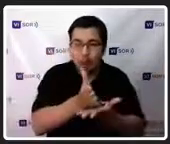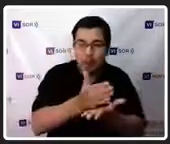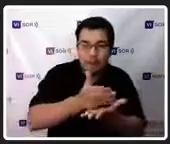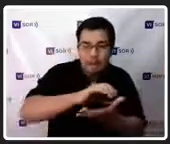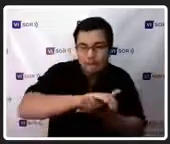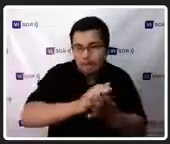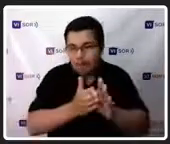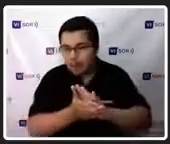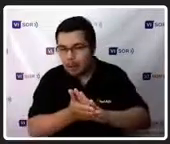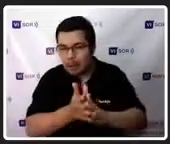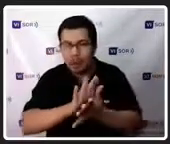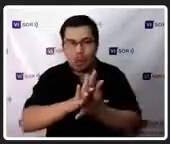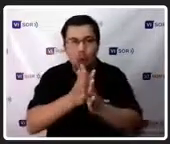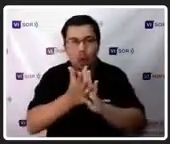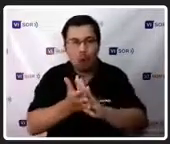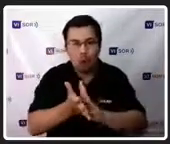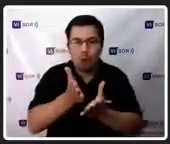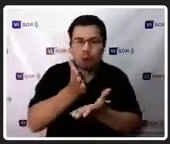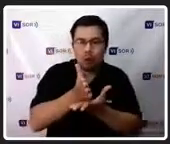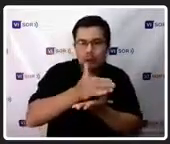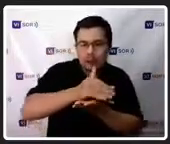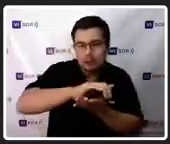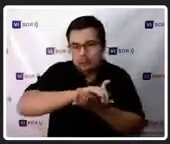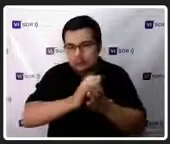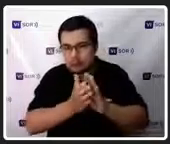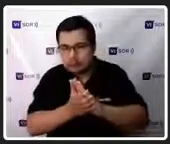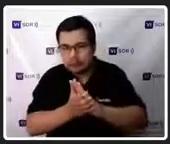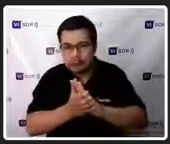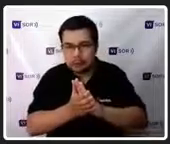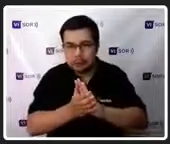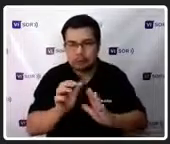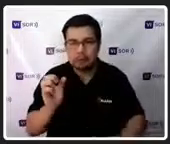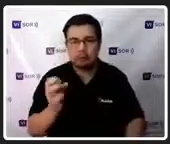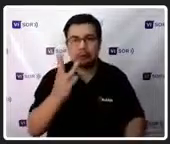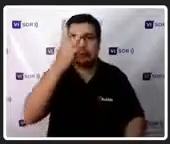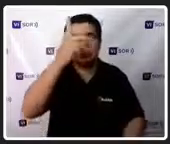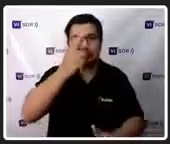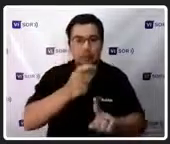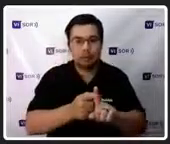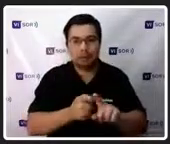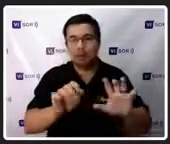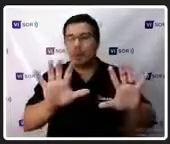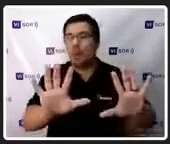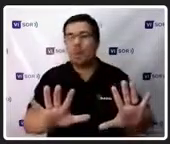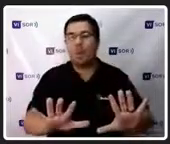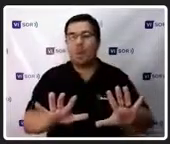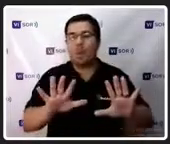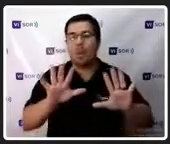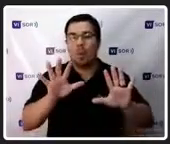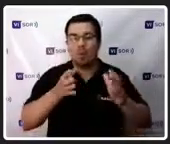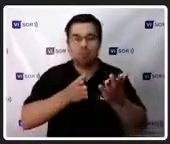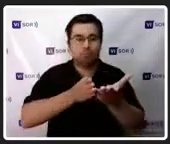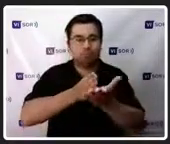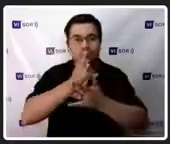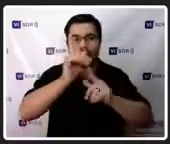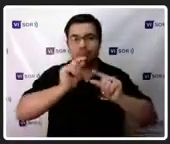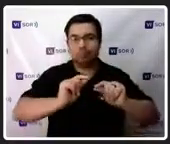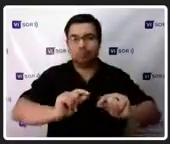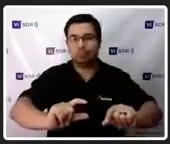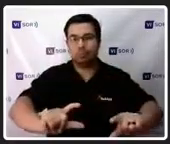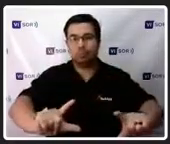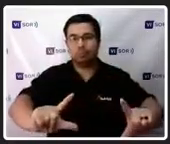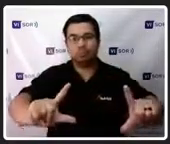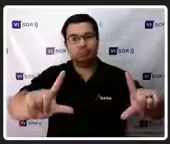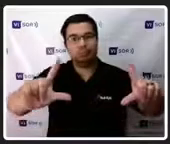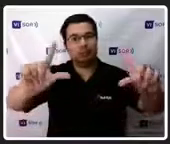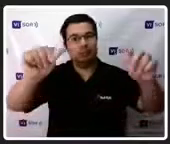fondo de la cancha para poder ir a jugar, pues. Y al tercer mes, la rompí. Y me empezó a ir súper bien y dije, oh, qué buena. Y lo que más